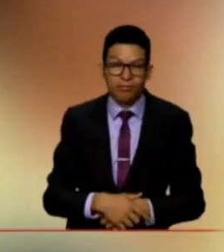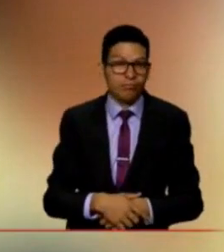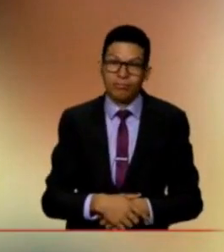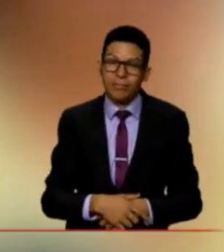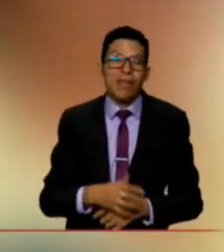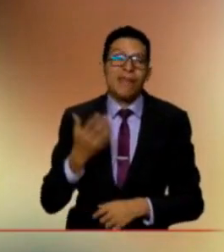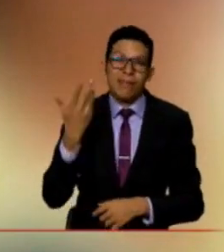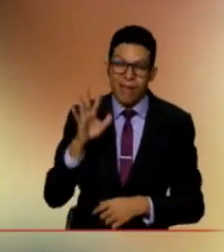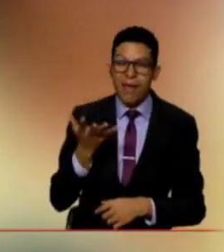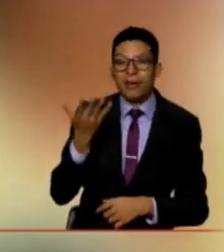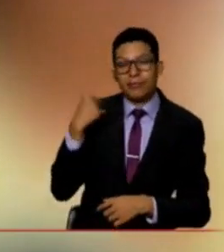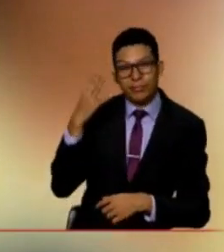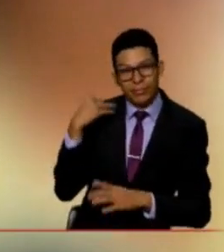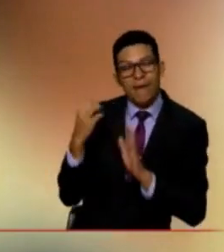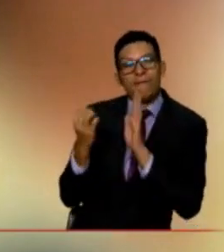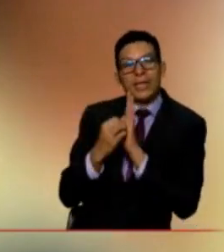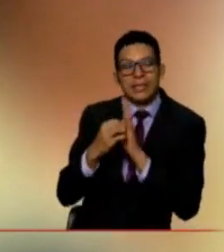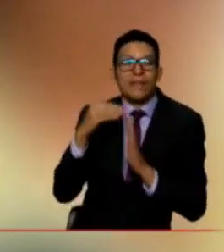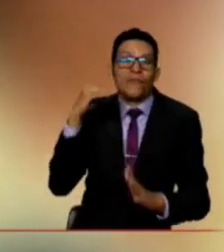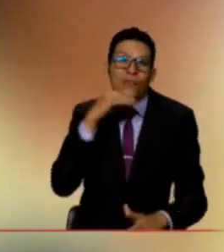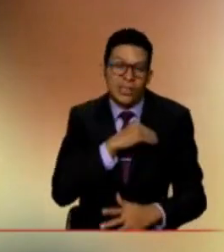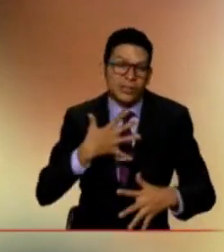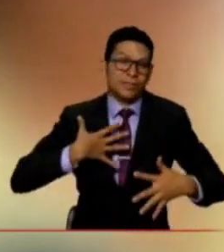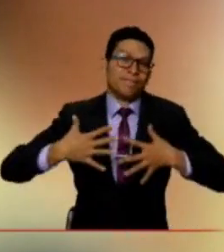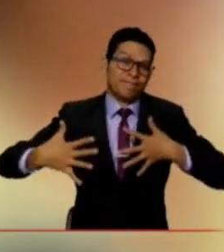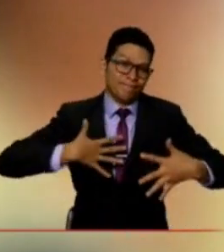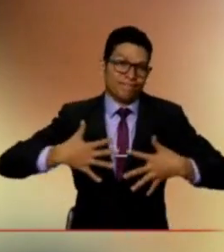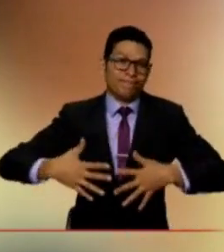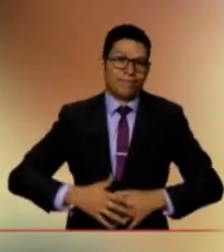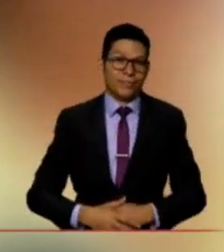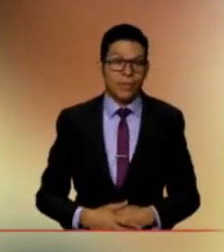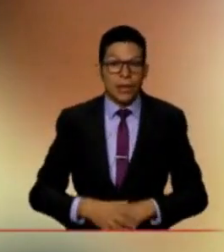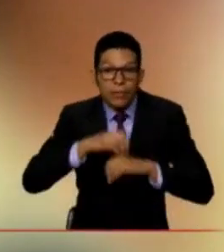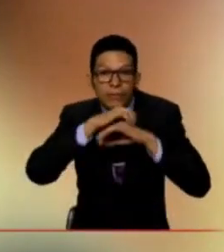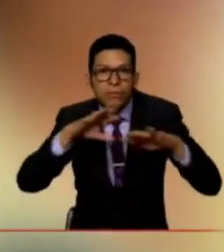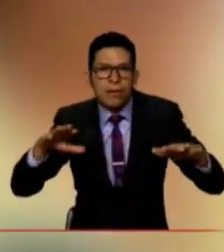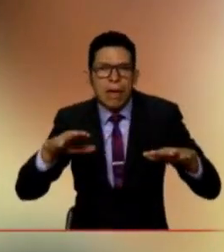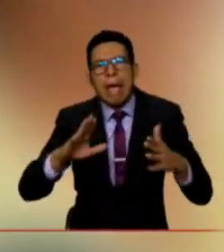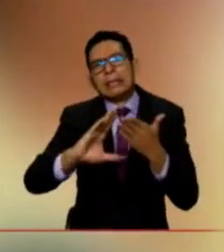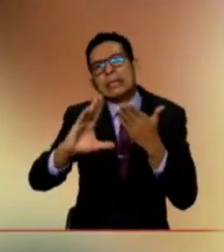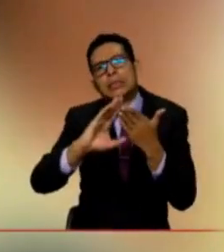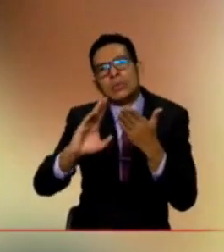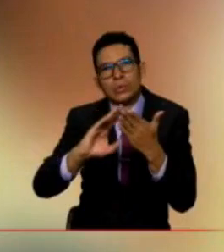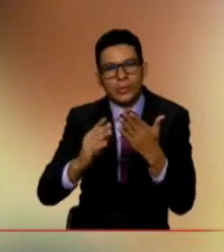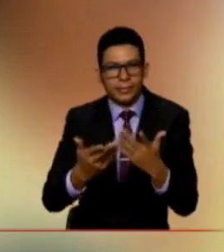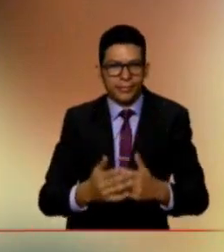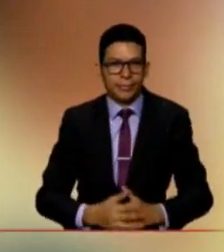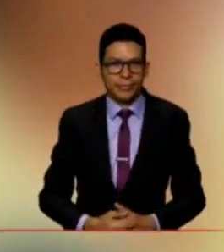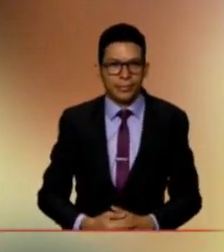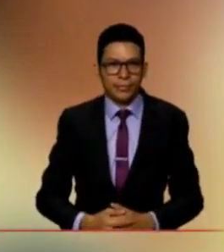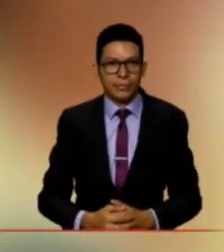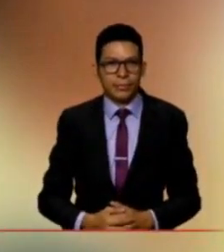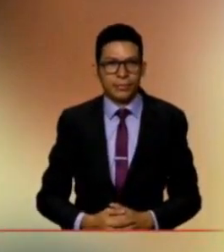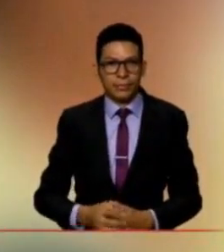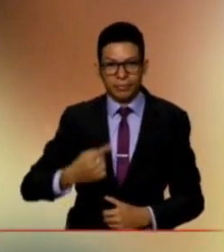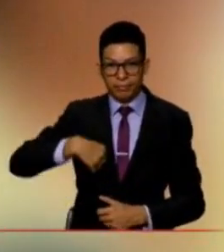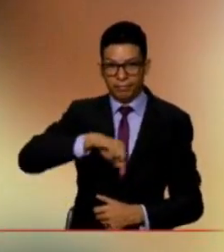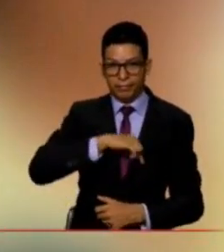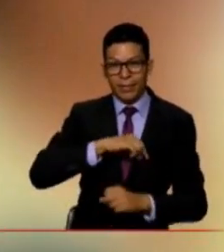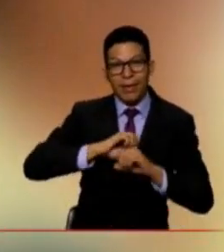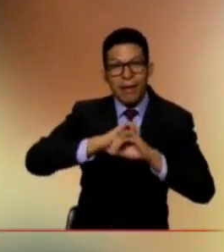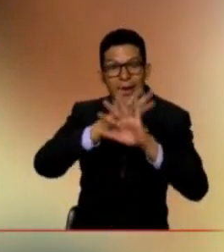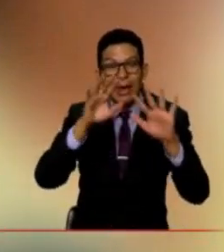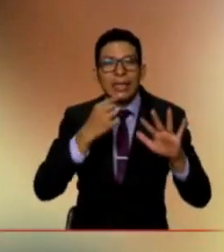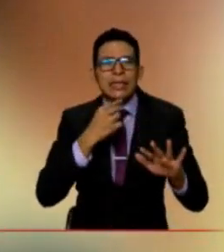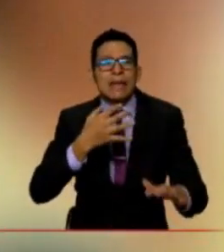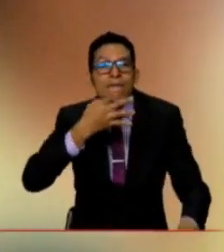de contenido genera una escena falsa y después de que se hace viral, sale a disculparse. Queremos aclarar que el video no